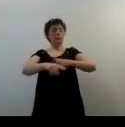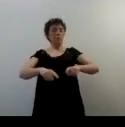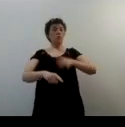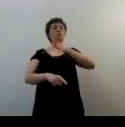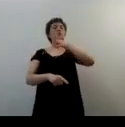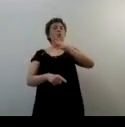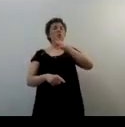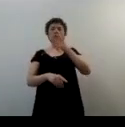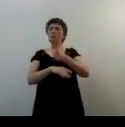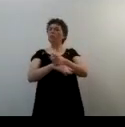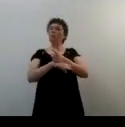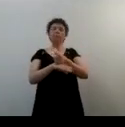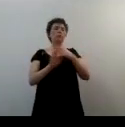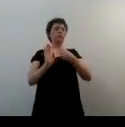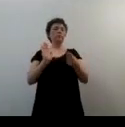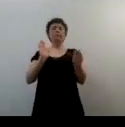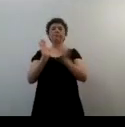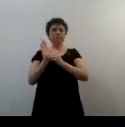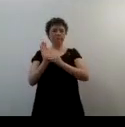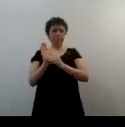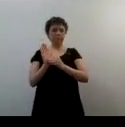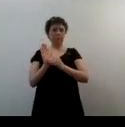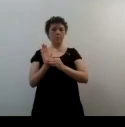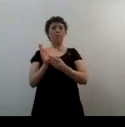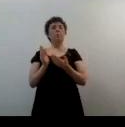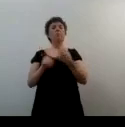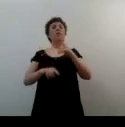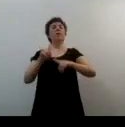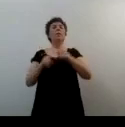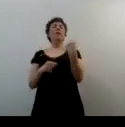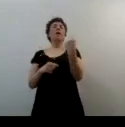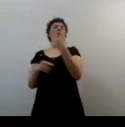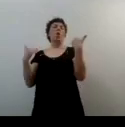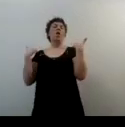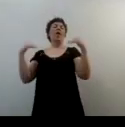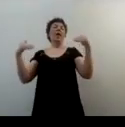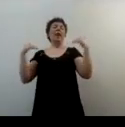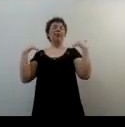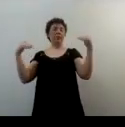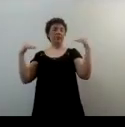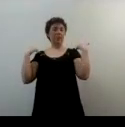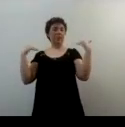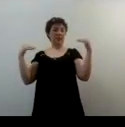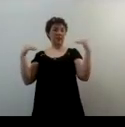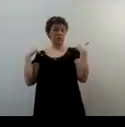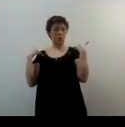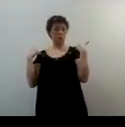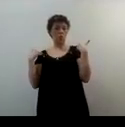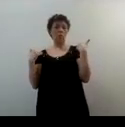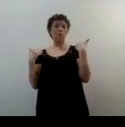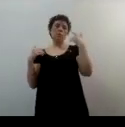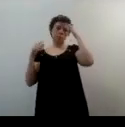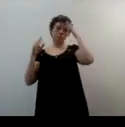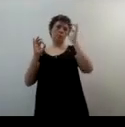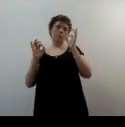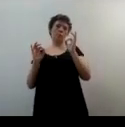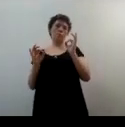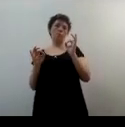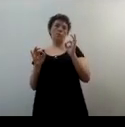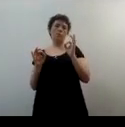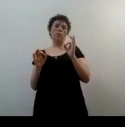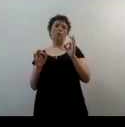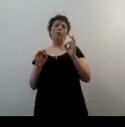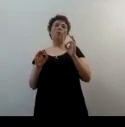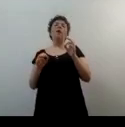ligado. Y claro, en función del ejercicio físico que haga una persona, pues obviamente adaptamos la cantidad de